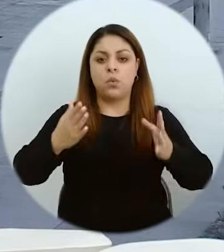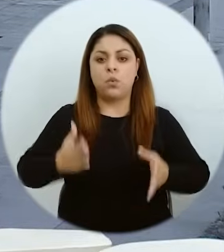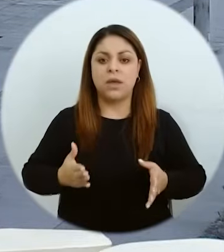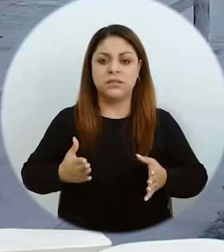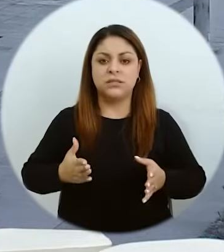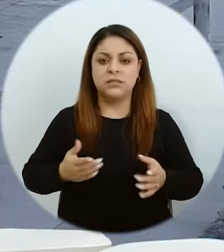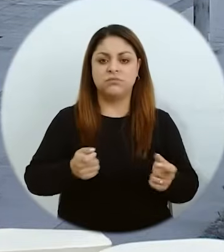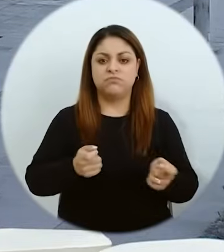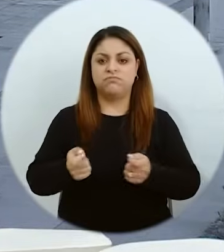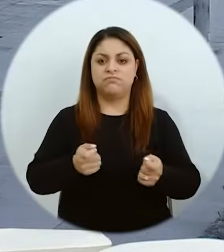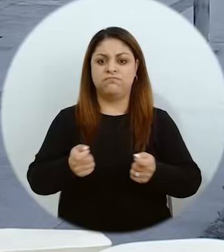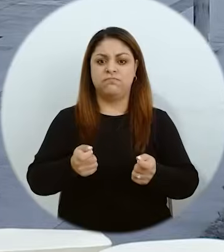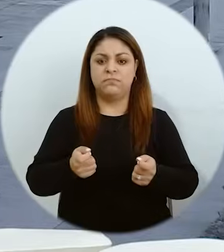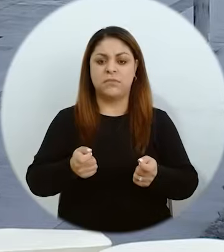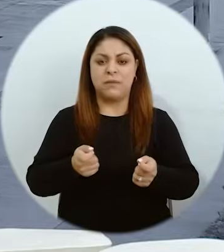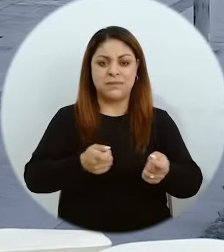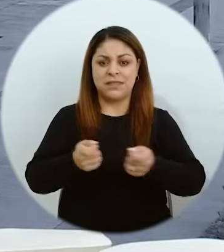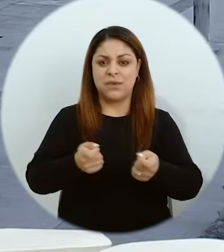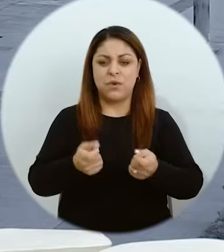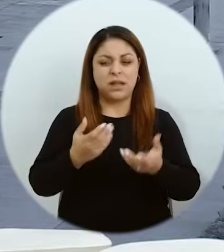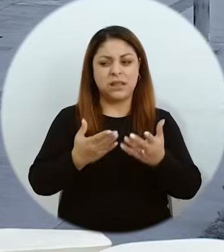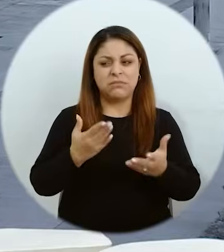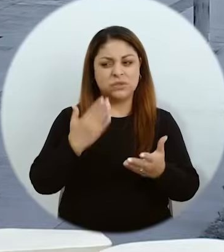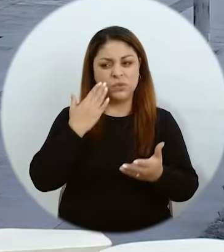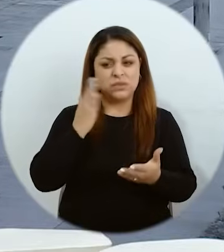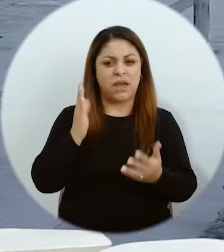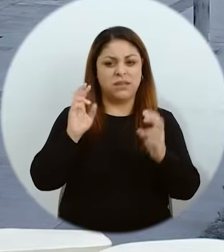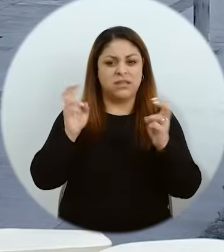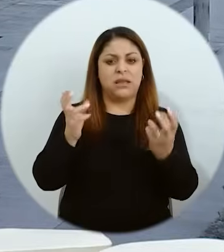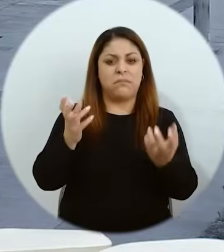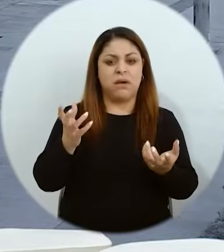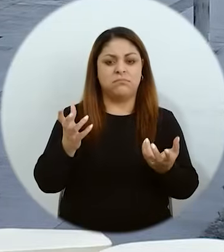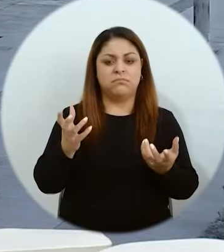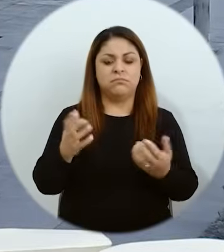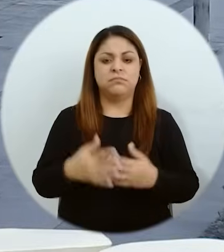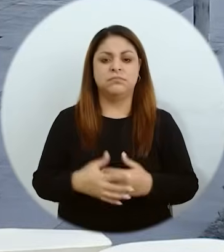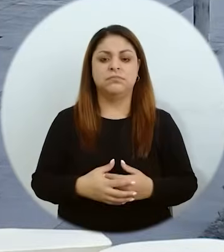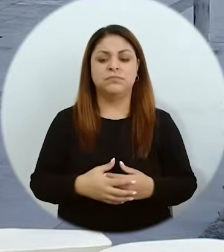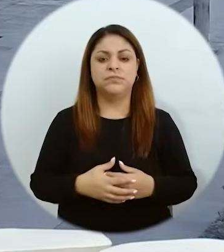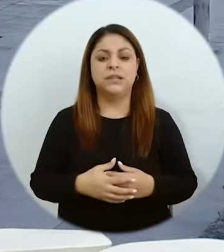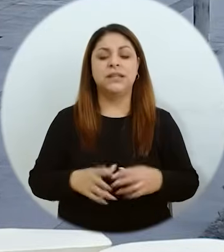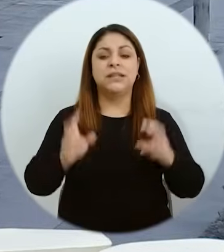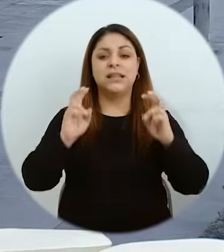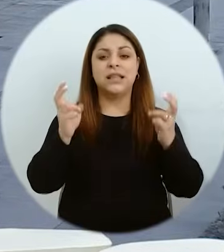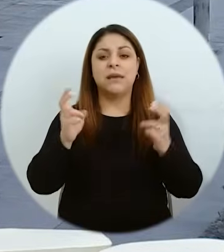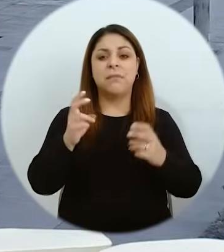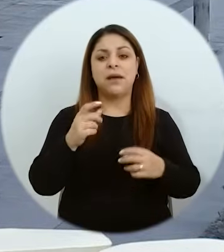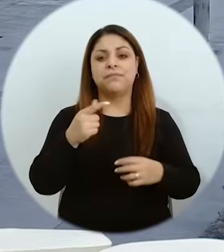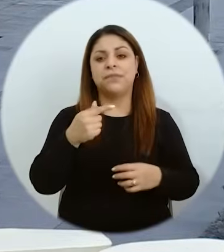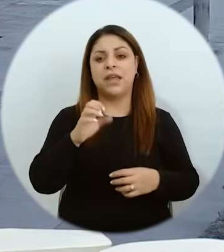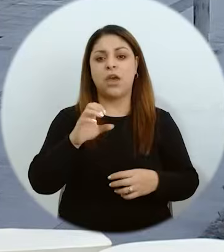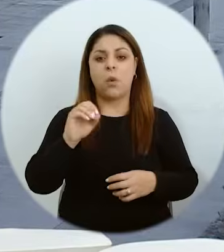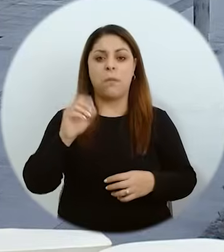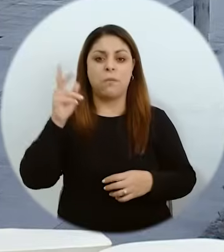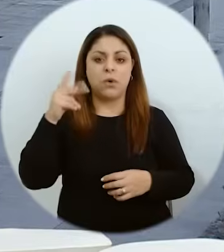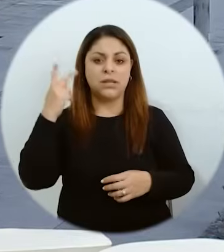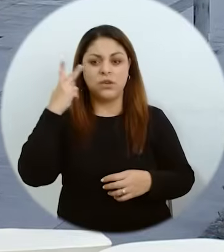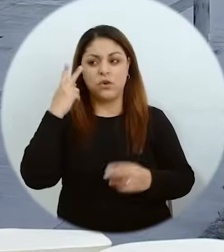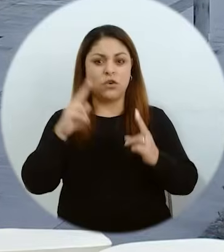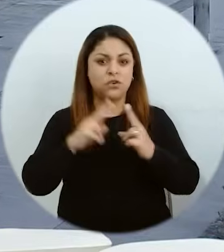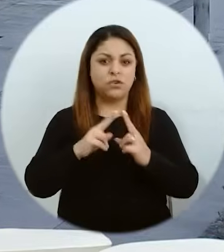contencioso administrativo que probablemente del tema conozca poco. de los entraves geopolíticos